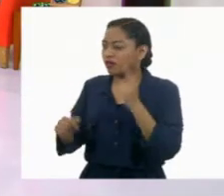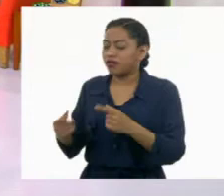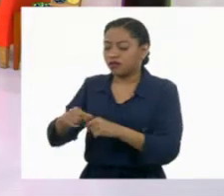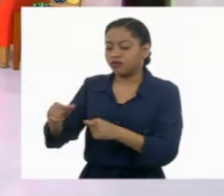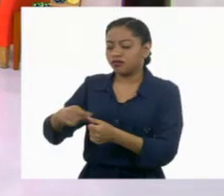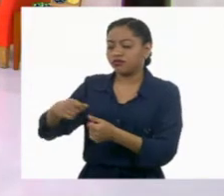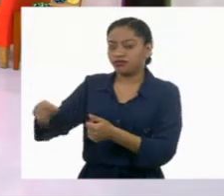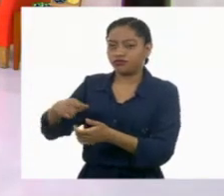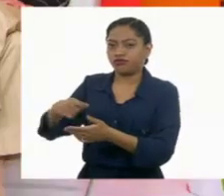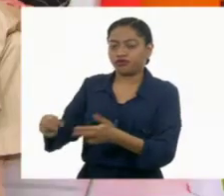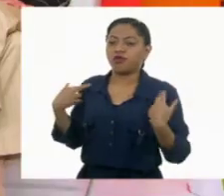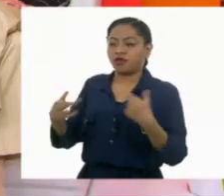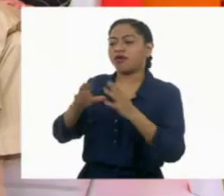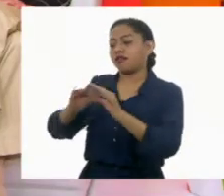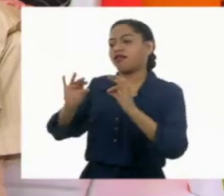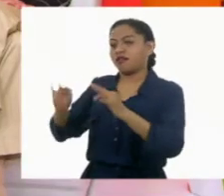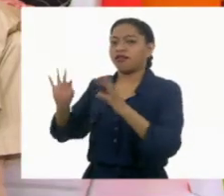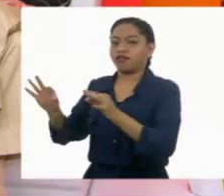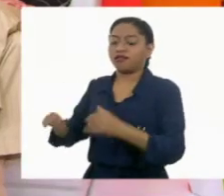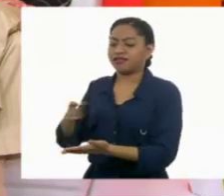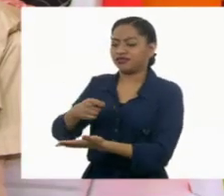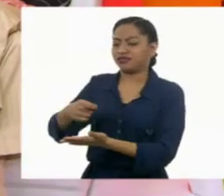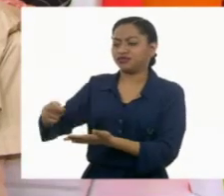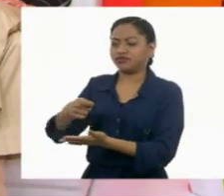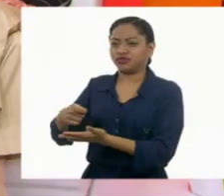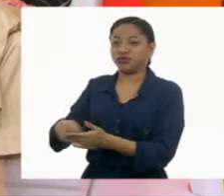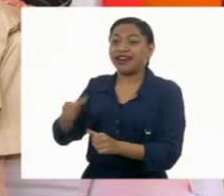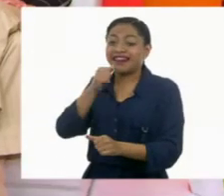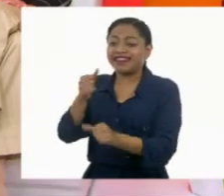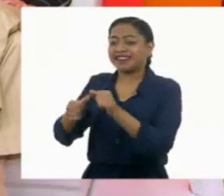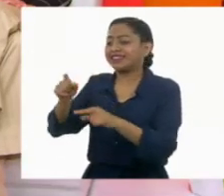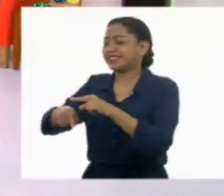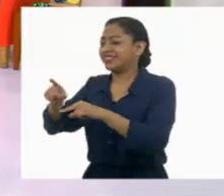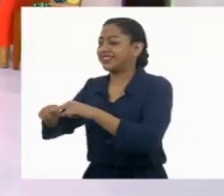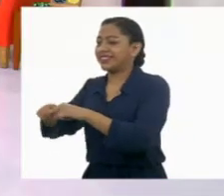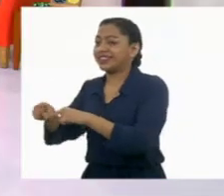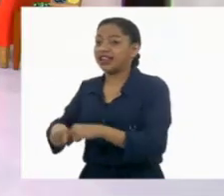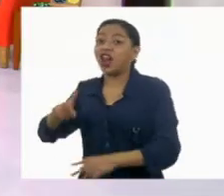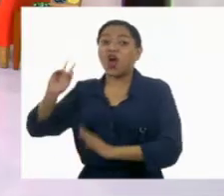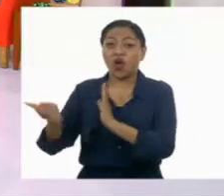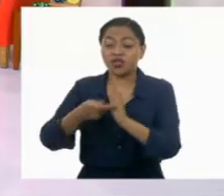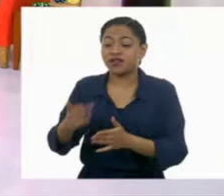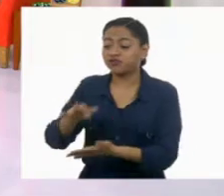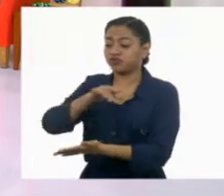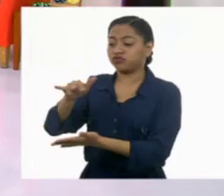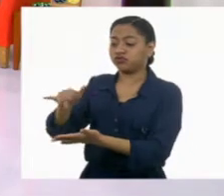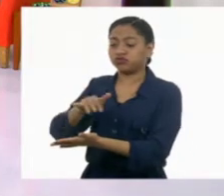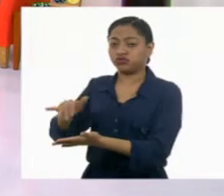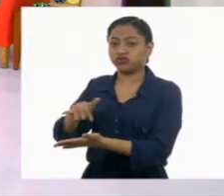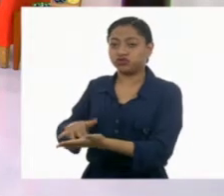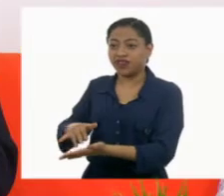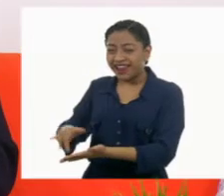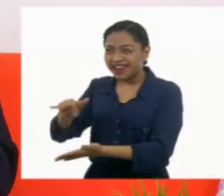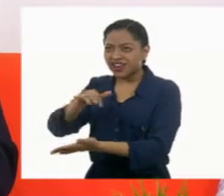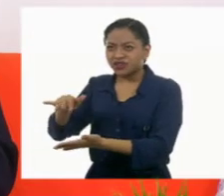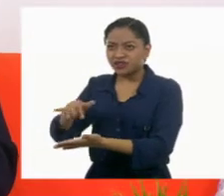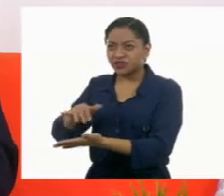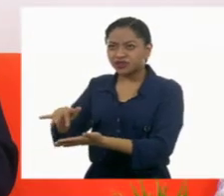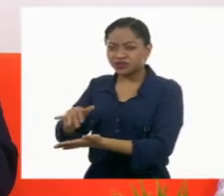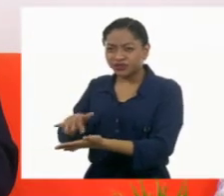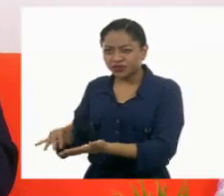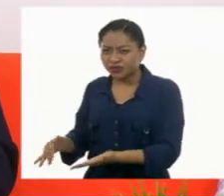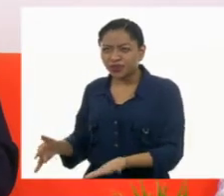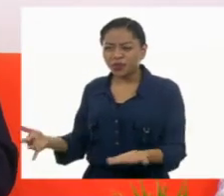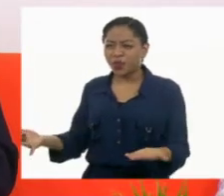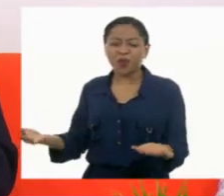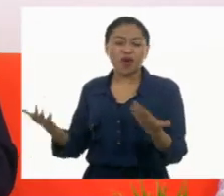profesora o el profesor está dictando, escribimos rápido y nos comemos letras. Y luego, otra vez, cuando vamos a leer, hay una dificultad no solo en la fluidez,